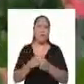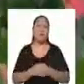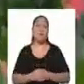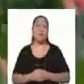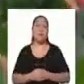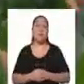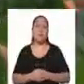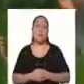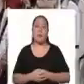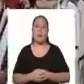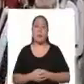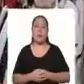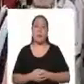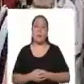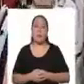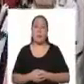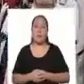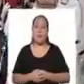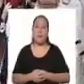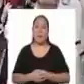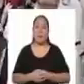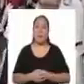ser ellos empresarios, digamos.